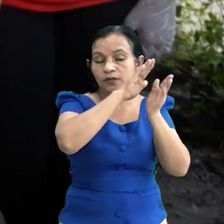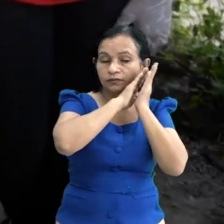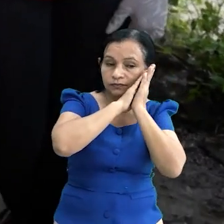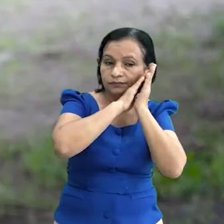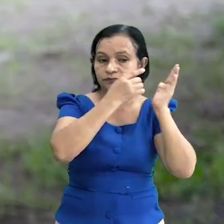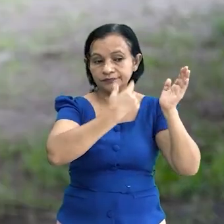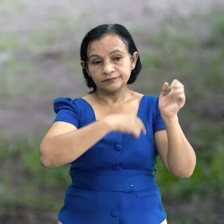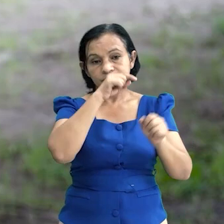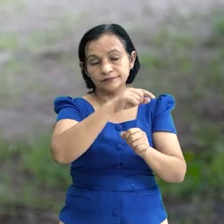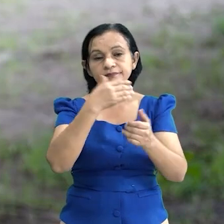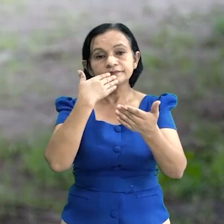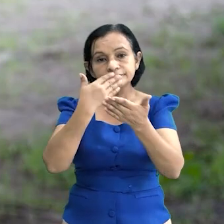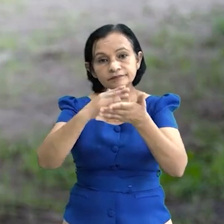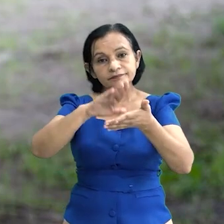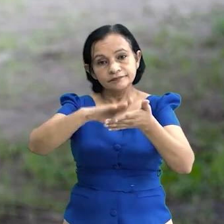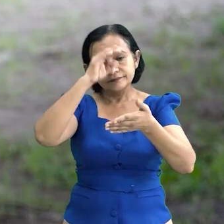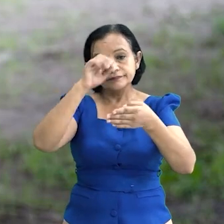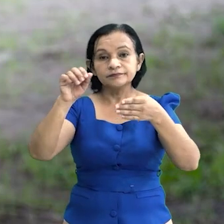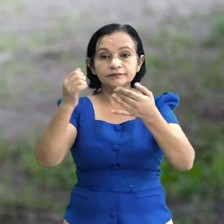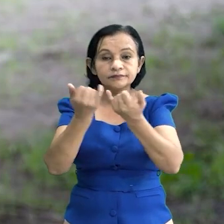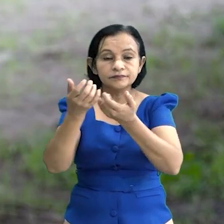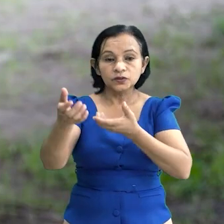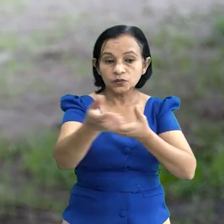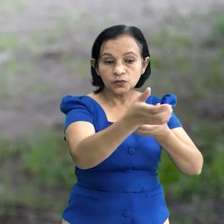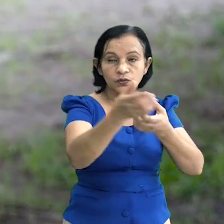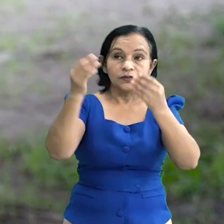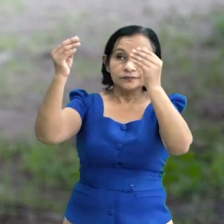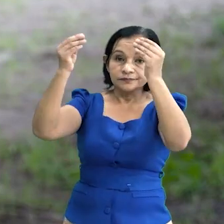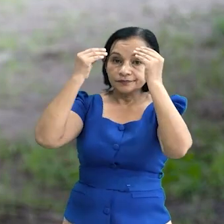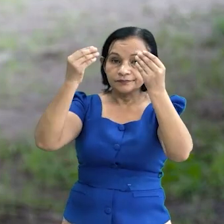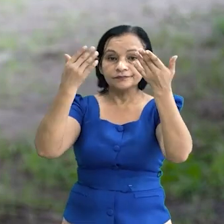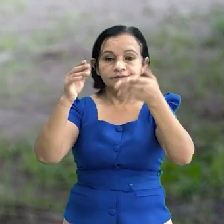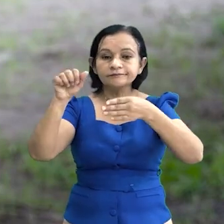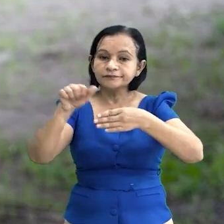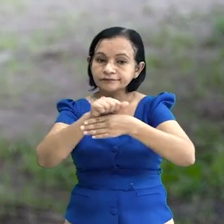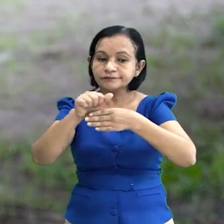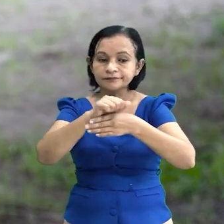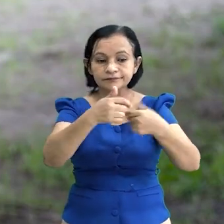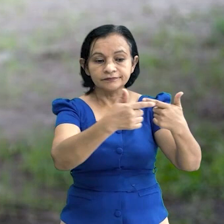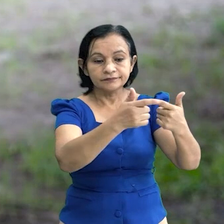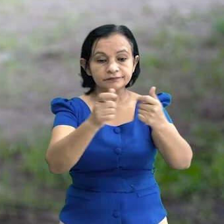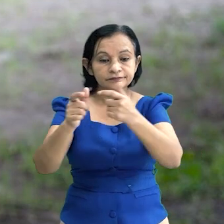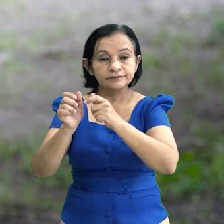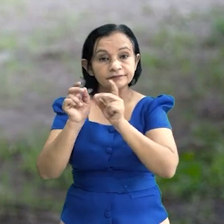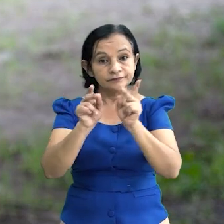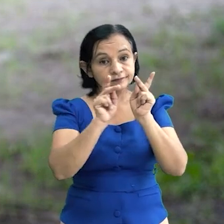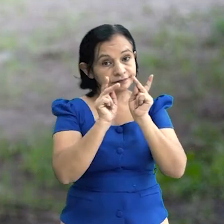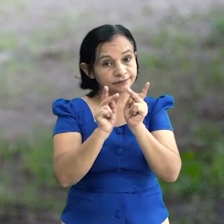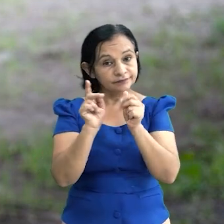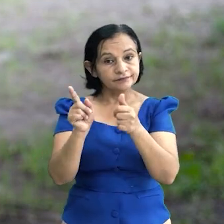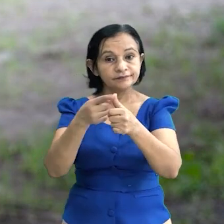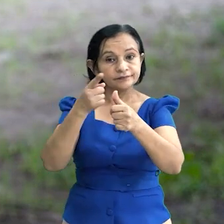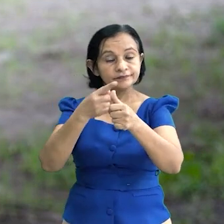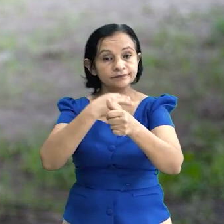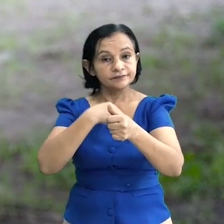venido preparando, gracias también a la capacitación que nos viene dando Bomberos Unidos, venimos preparando brigadas que realmente, en primer